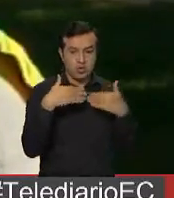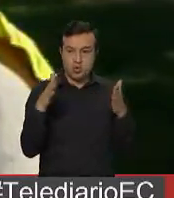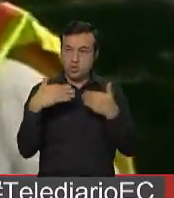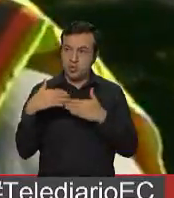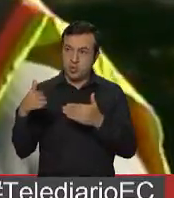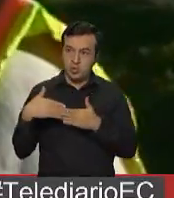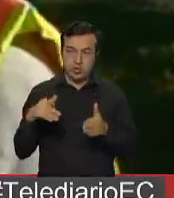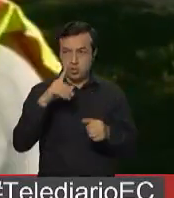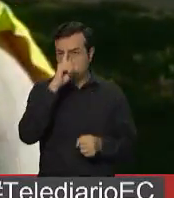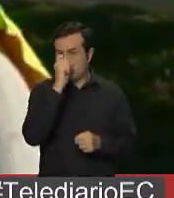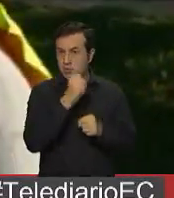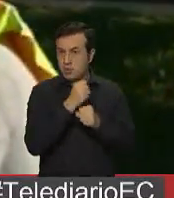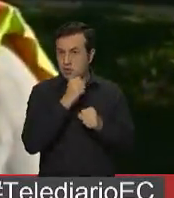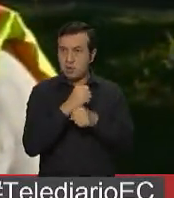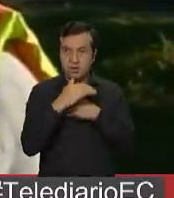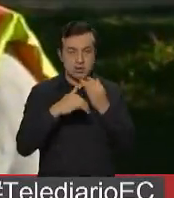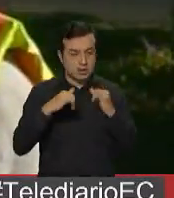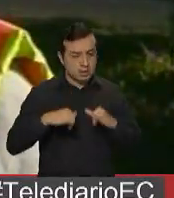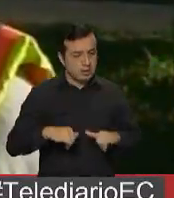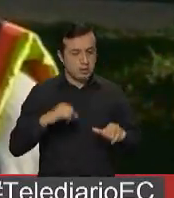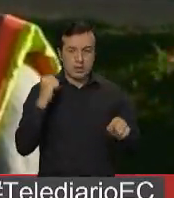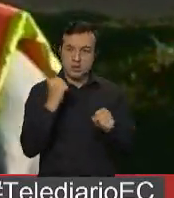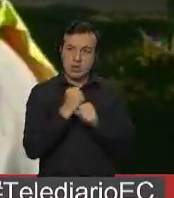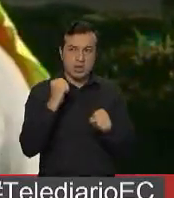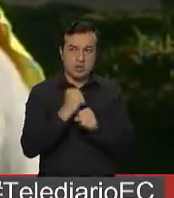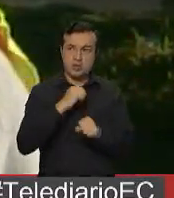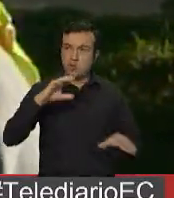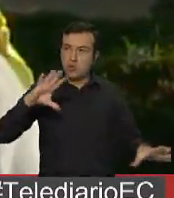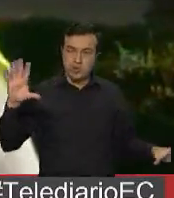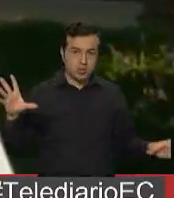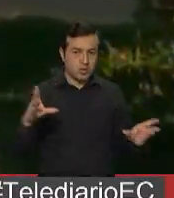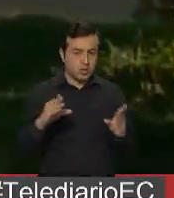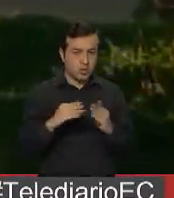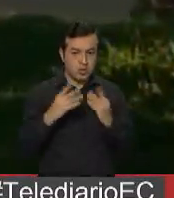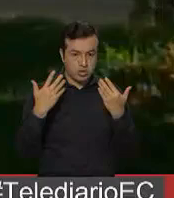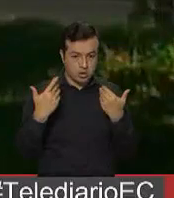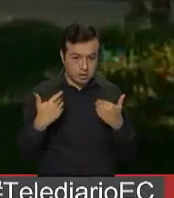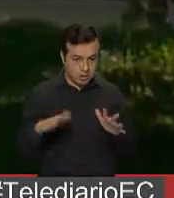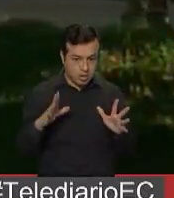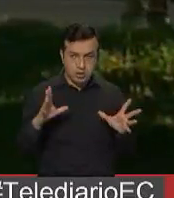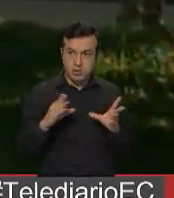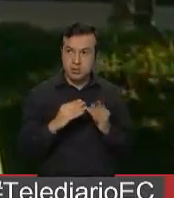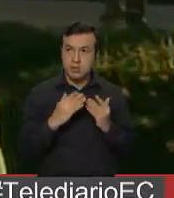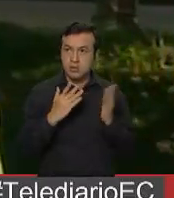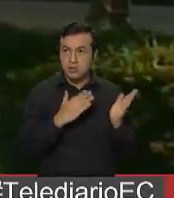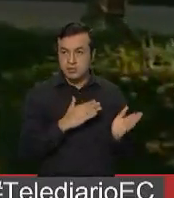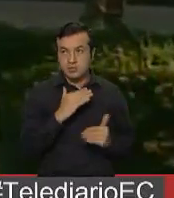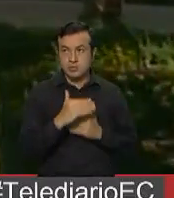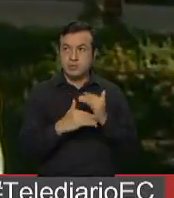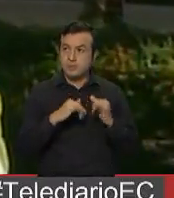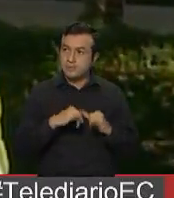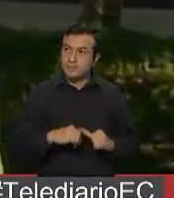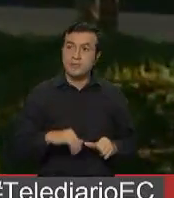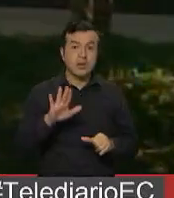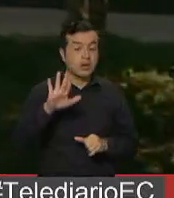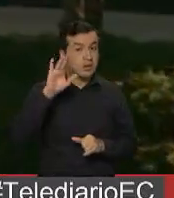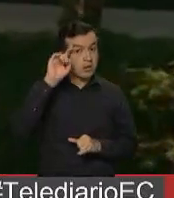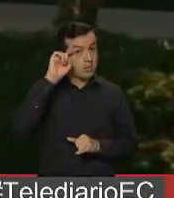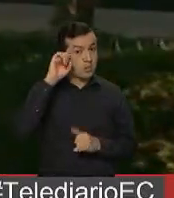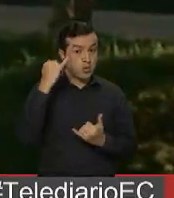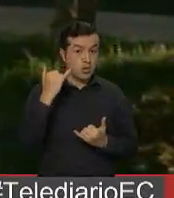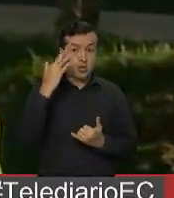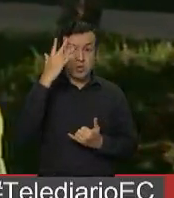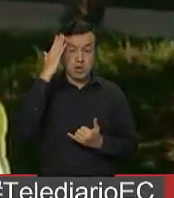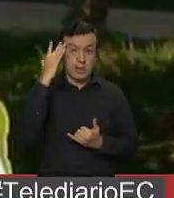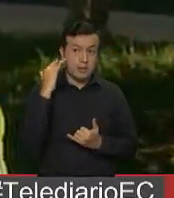trabajo que teníamos, todas las estaciones y todos los pozos de bombeo y salidas de emergencia, de manera progresiva. Hay que tener en cuenta que estamos en semáforo amarillo,